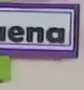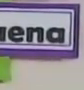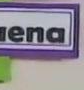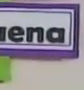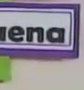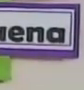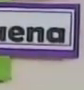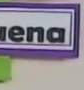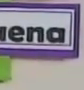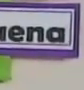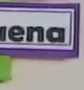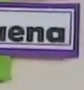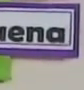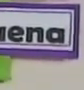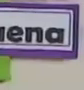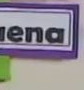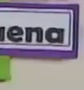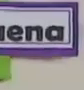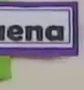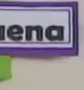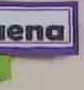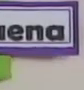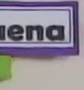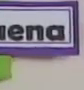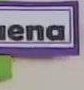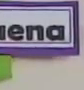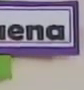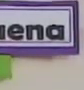manchas. Muy bien.